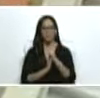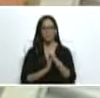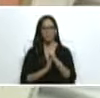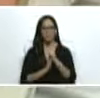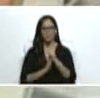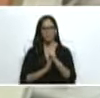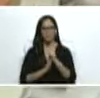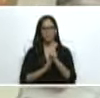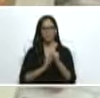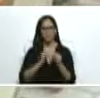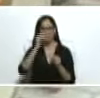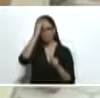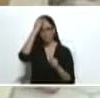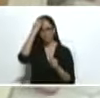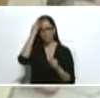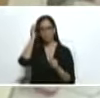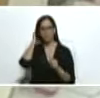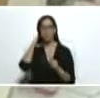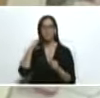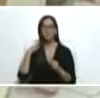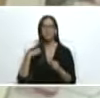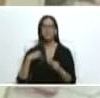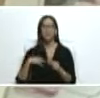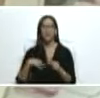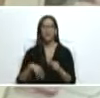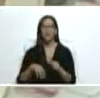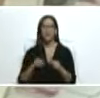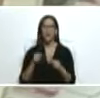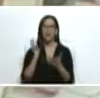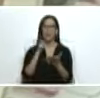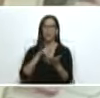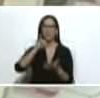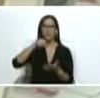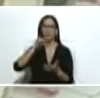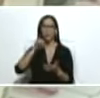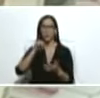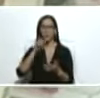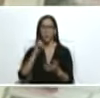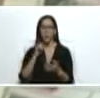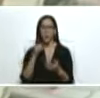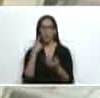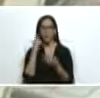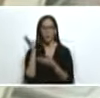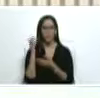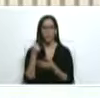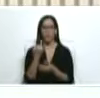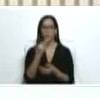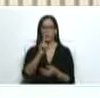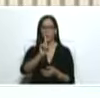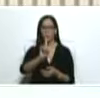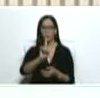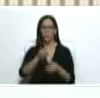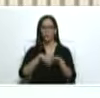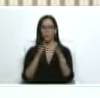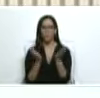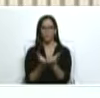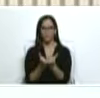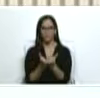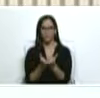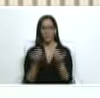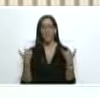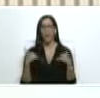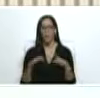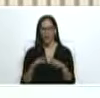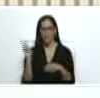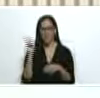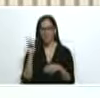que saca acá Acuña Junior, número uno del mundo, Naguará, pues. Así es Venezuela,